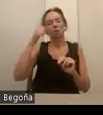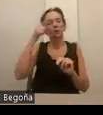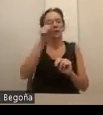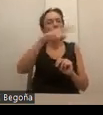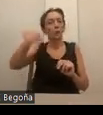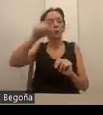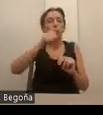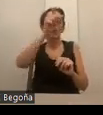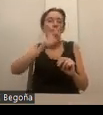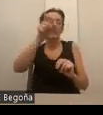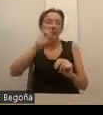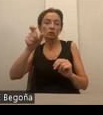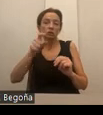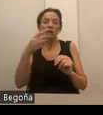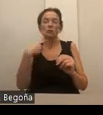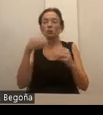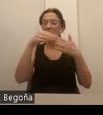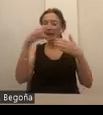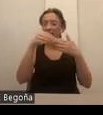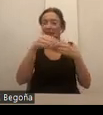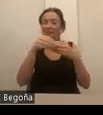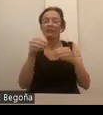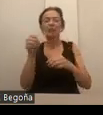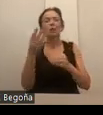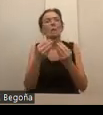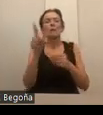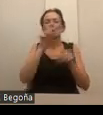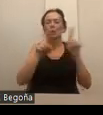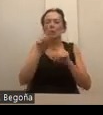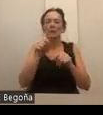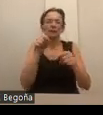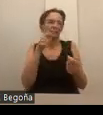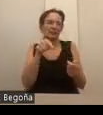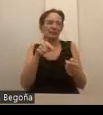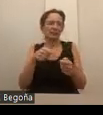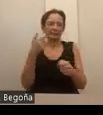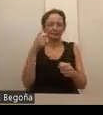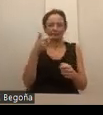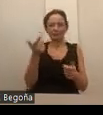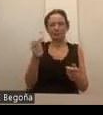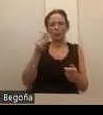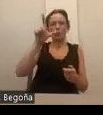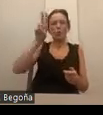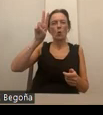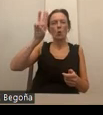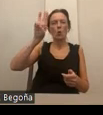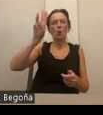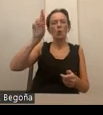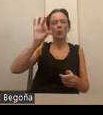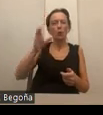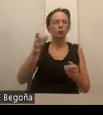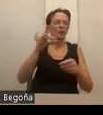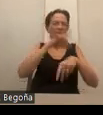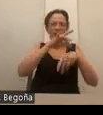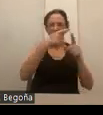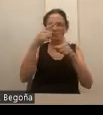clientes con enfermedades reumatológicas, con enfermedades autoinmunes, con artritis reumatoide, con lupus, con espondilitis anquilosante, por ejemplo.